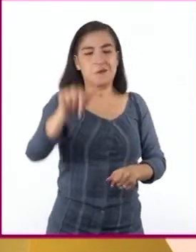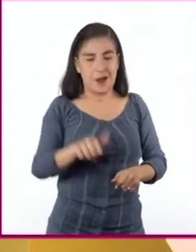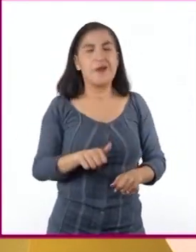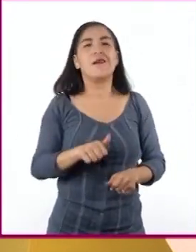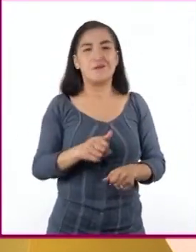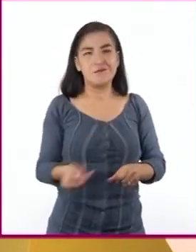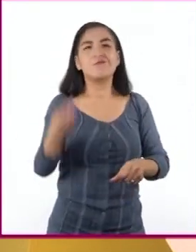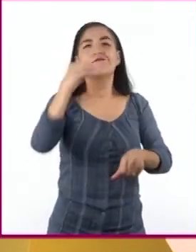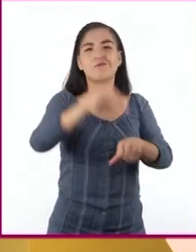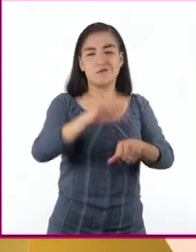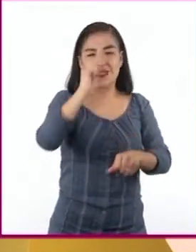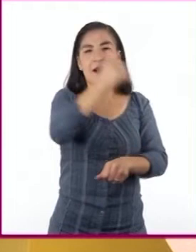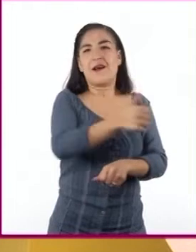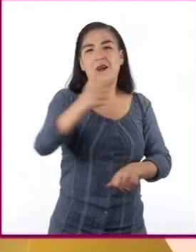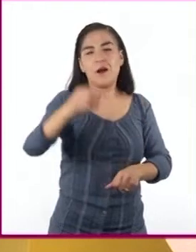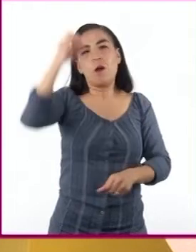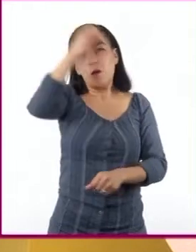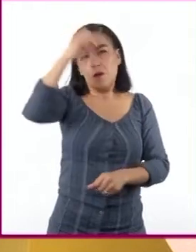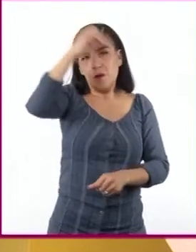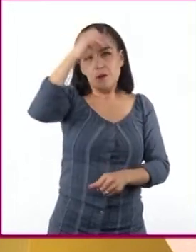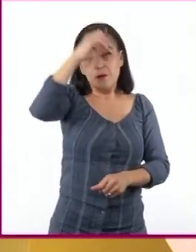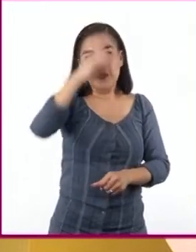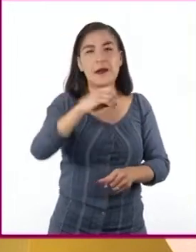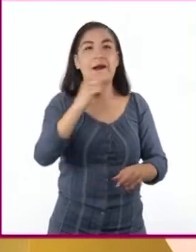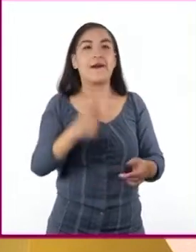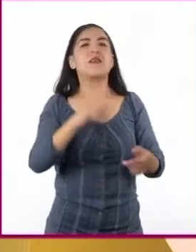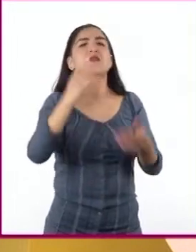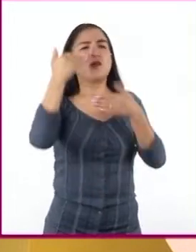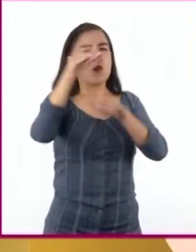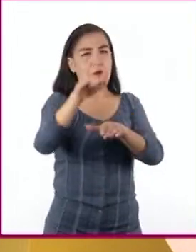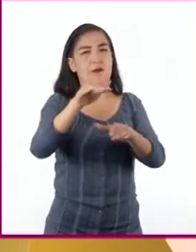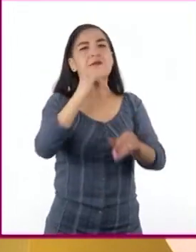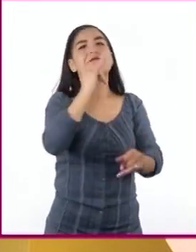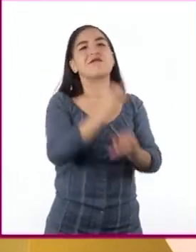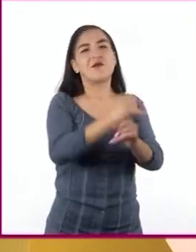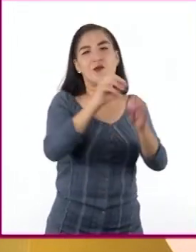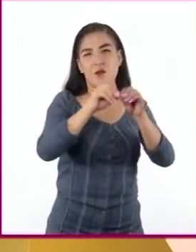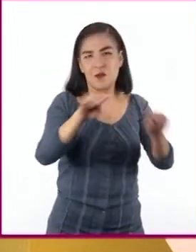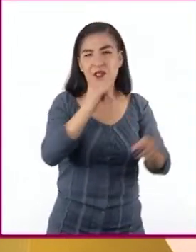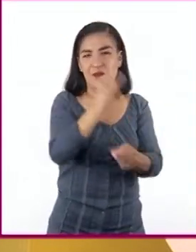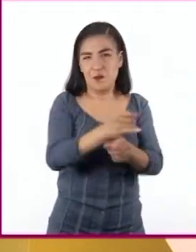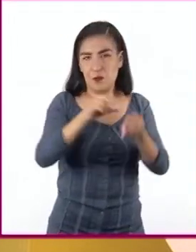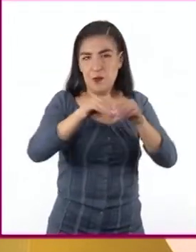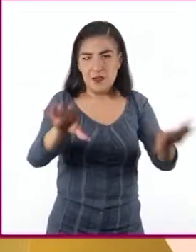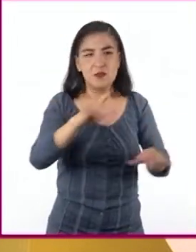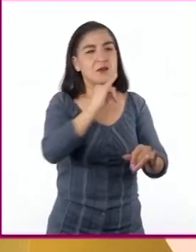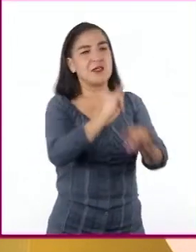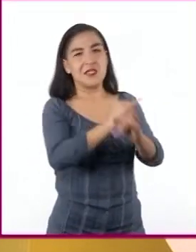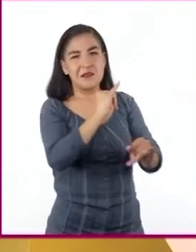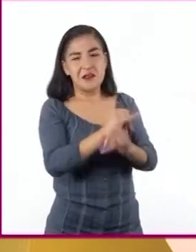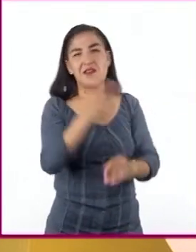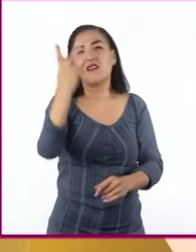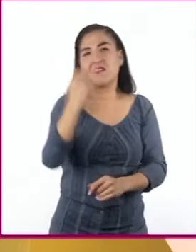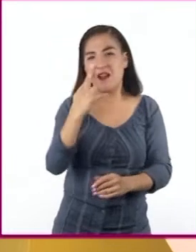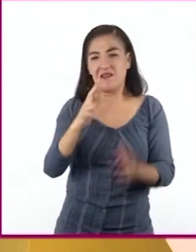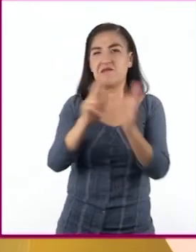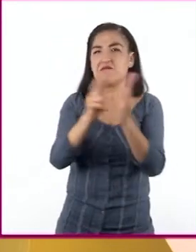caso, respecto a la información que difunden las redes sociales y los medios de